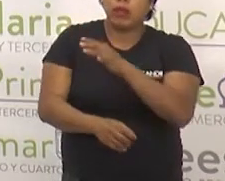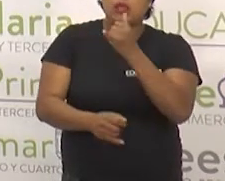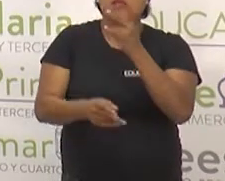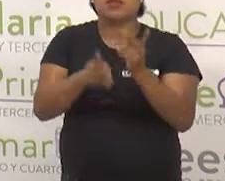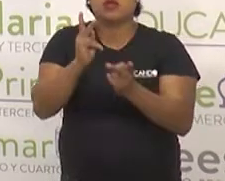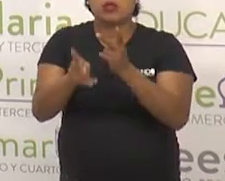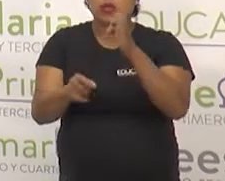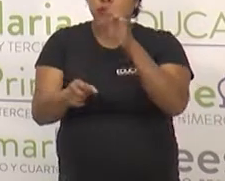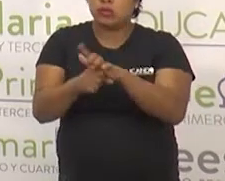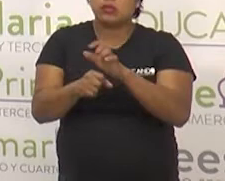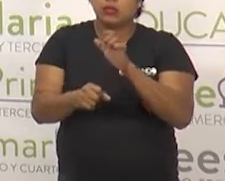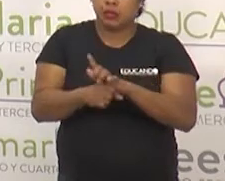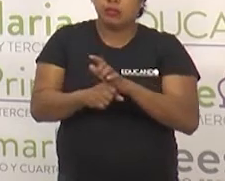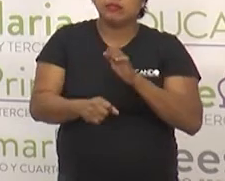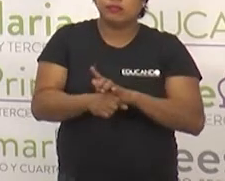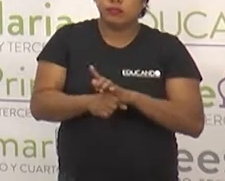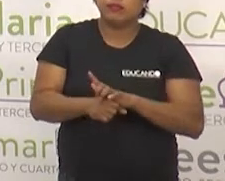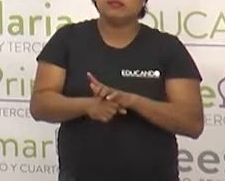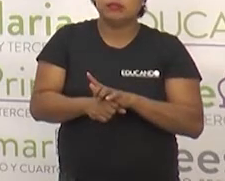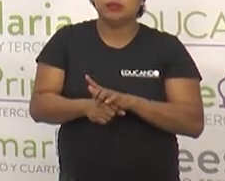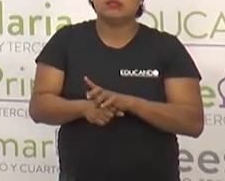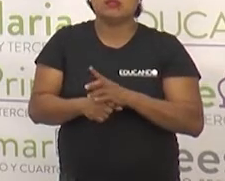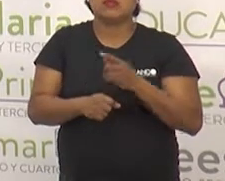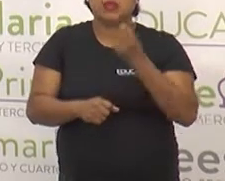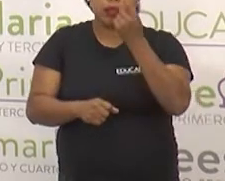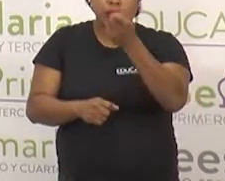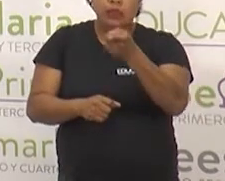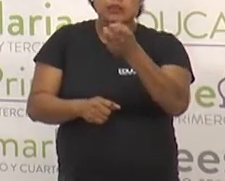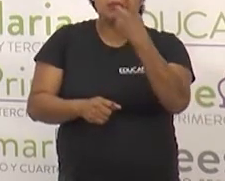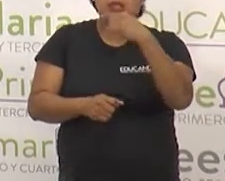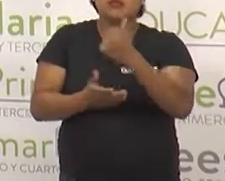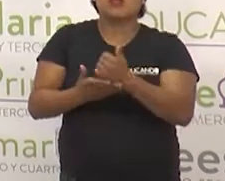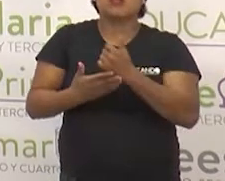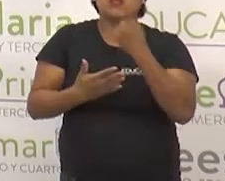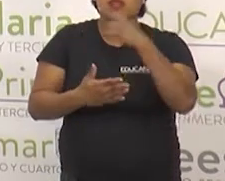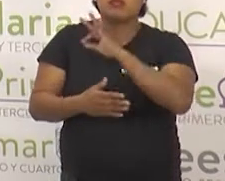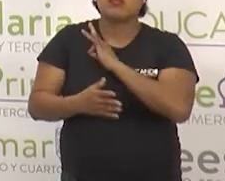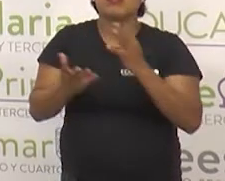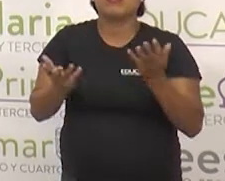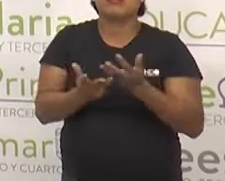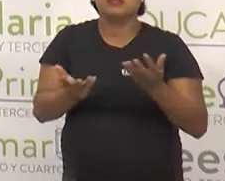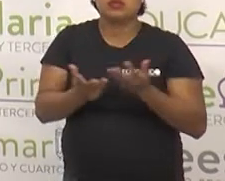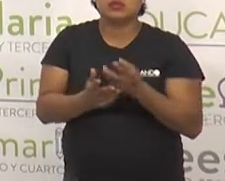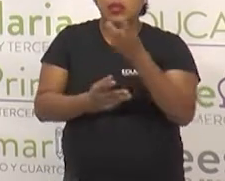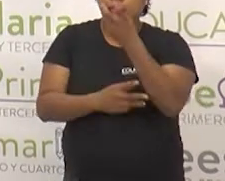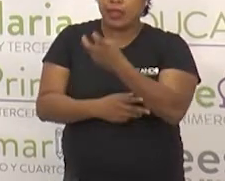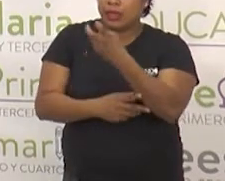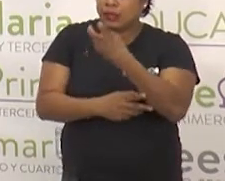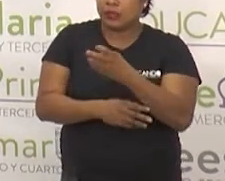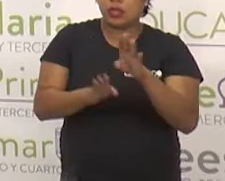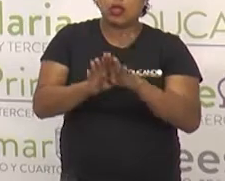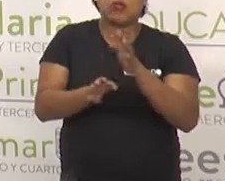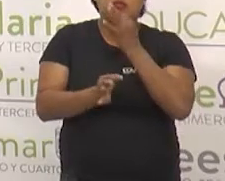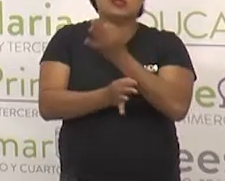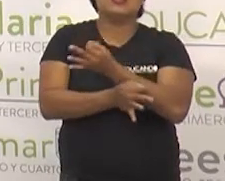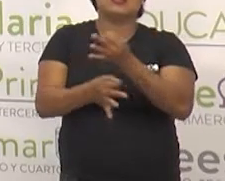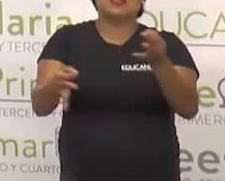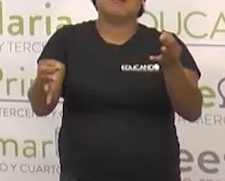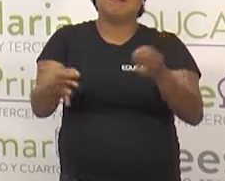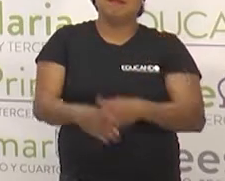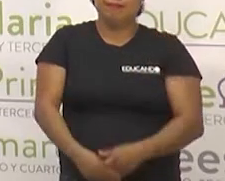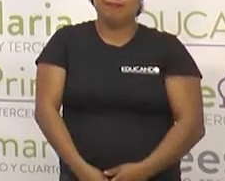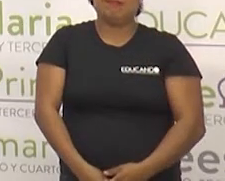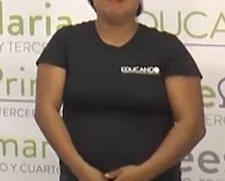y preguntas específicas que me ayudaron a realizar esta exposición.